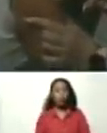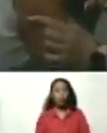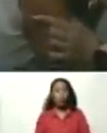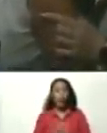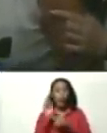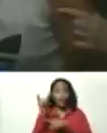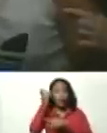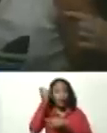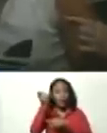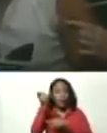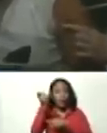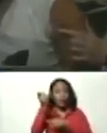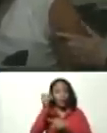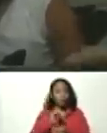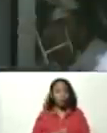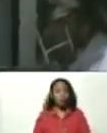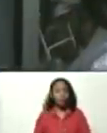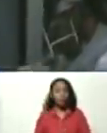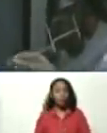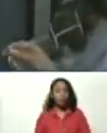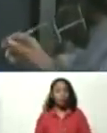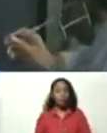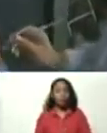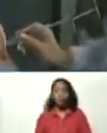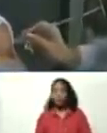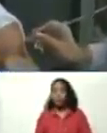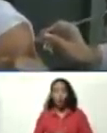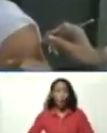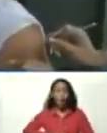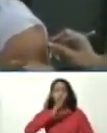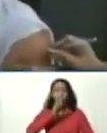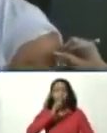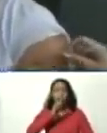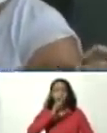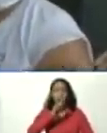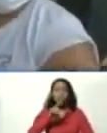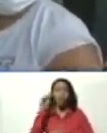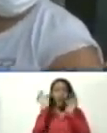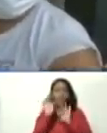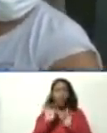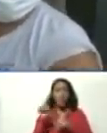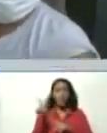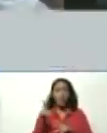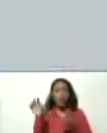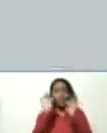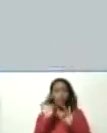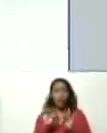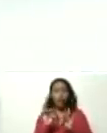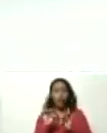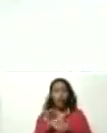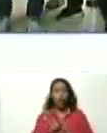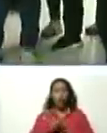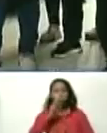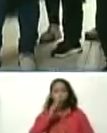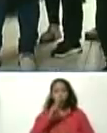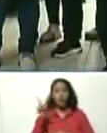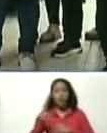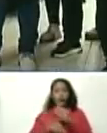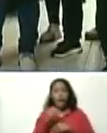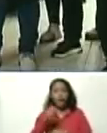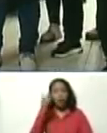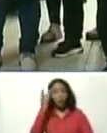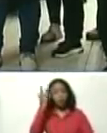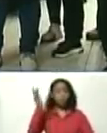Es una idea fatal, de la burocracia fatal. Hay un tipo de burocracia fatal que cree que se la